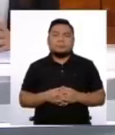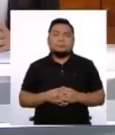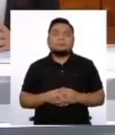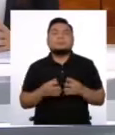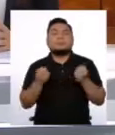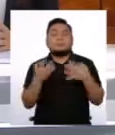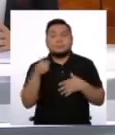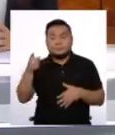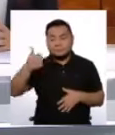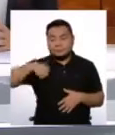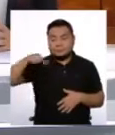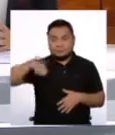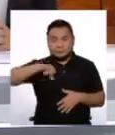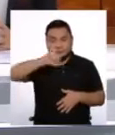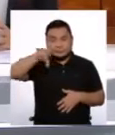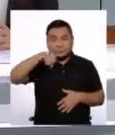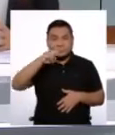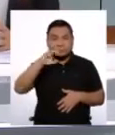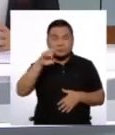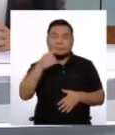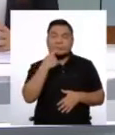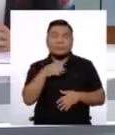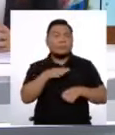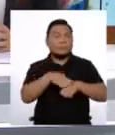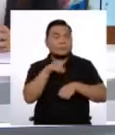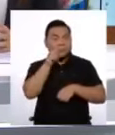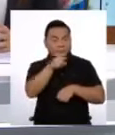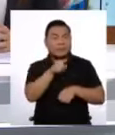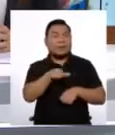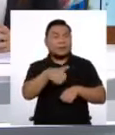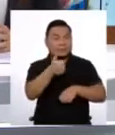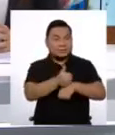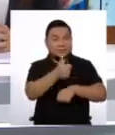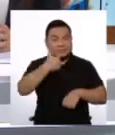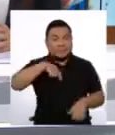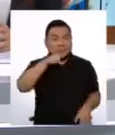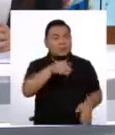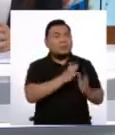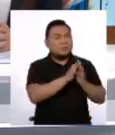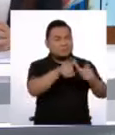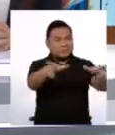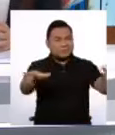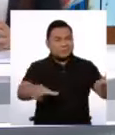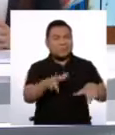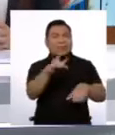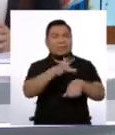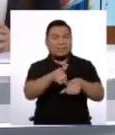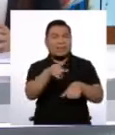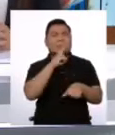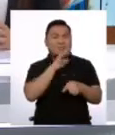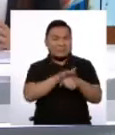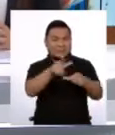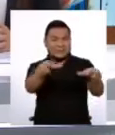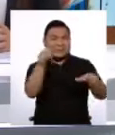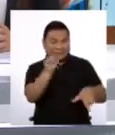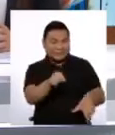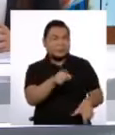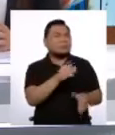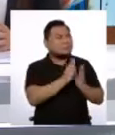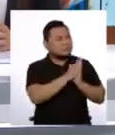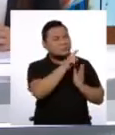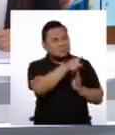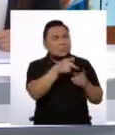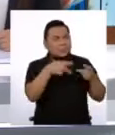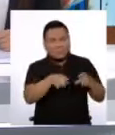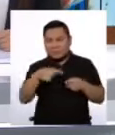Bien, y el alcalde, Jorge Muñoz, instó a su par de Santanita a conceder la zona denominada Tierra Prometida a los comerciantes